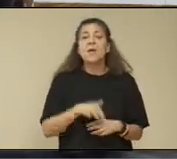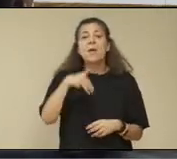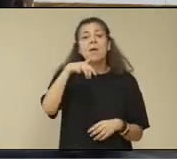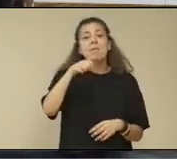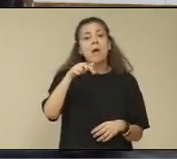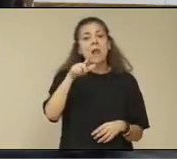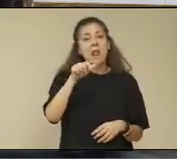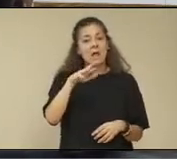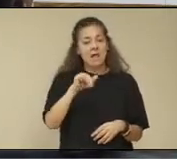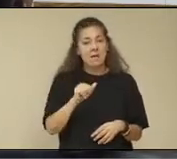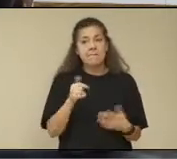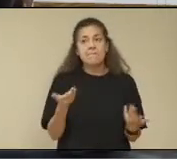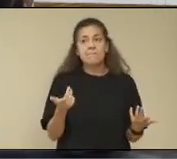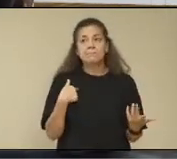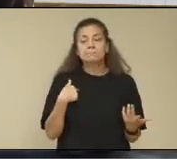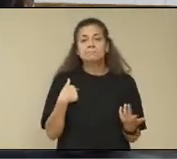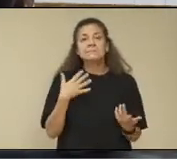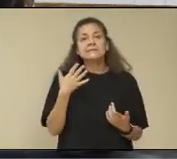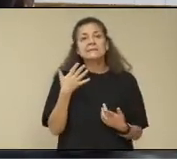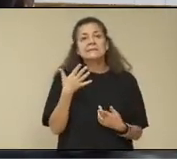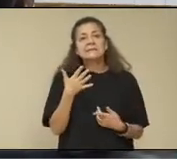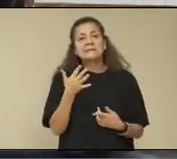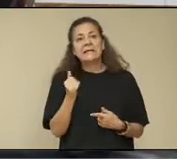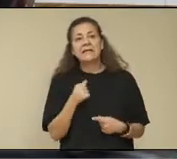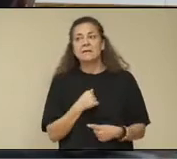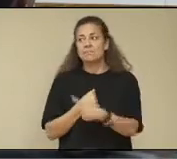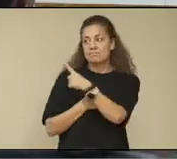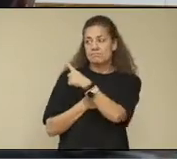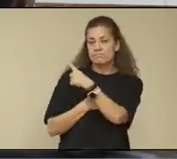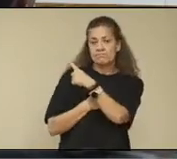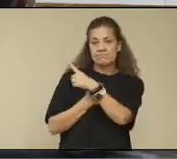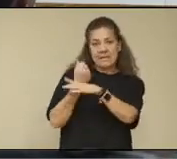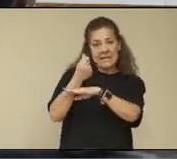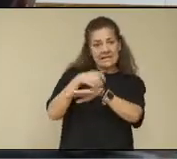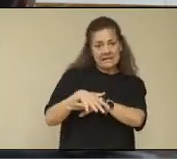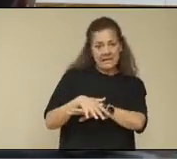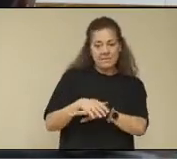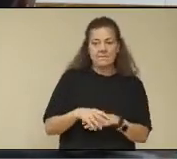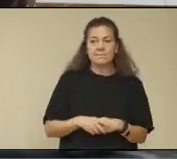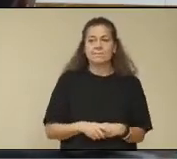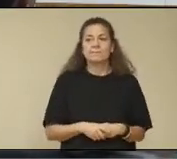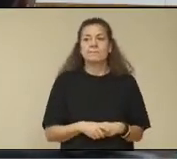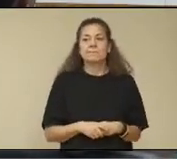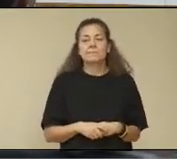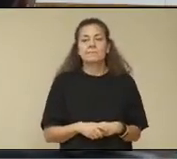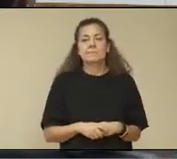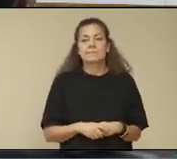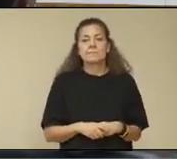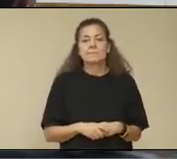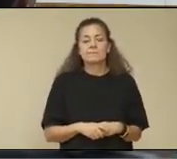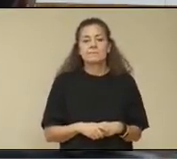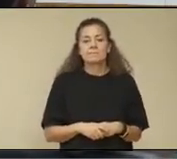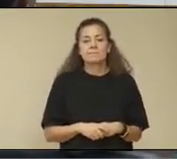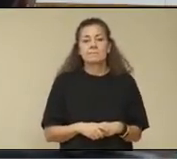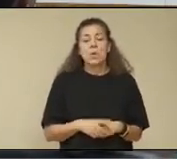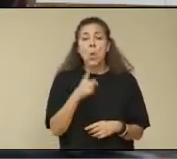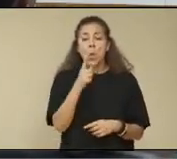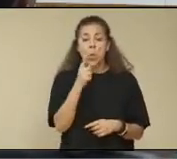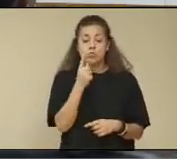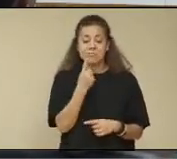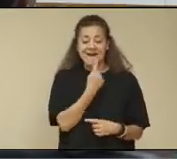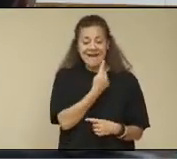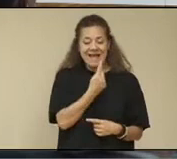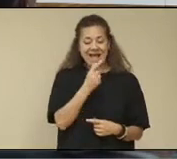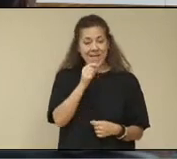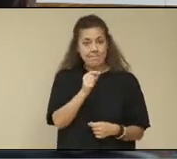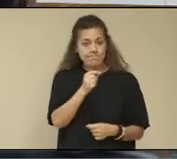malaria presenta, digamos, este esquema, donde de cada picadura del mosquito